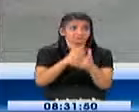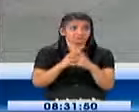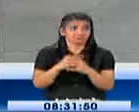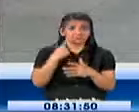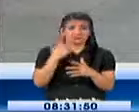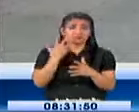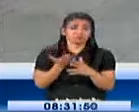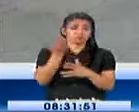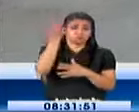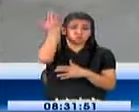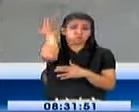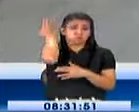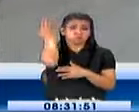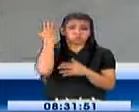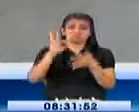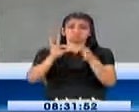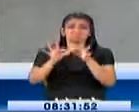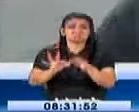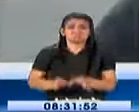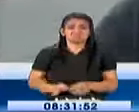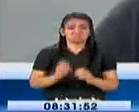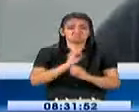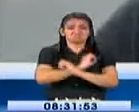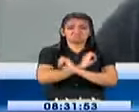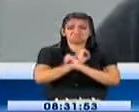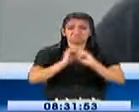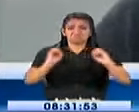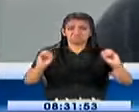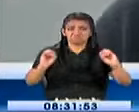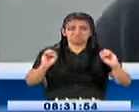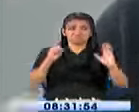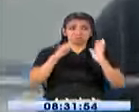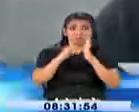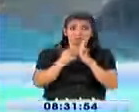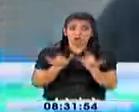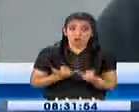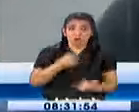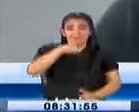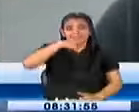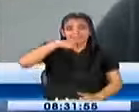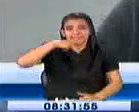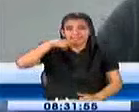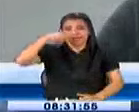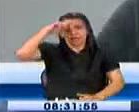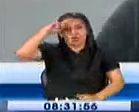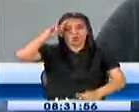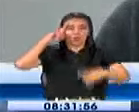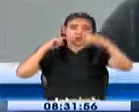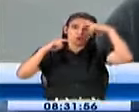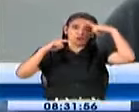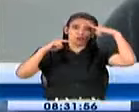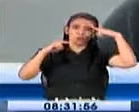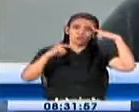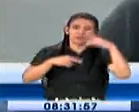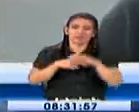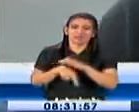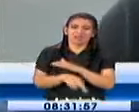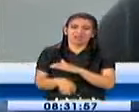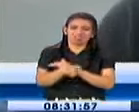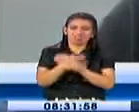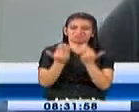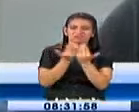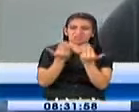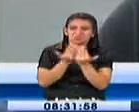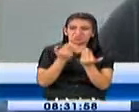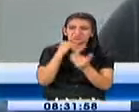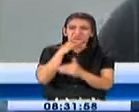hace bastante tiempo no reciben mantenimiento. Ahora que estamos en temporada seca por el tema de basura, pues hay la proliferación de ratas.